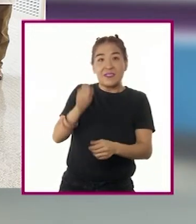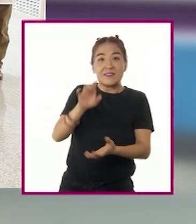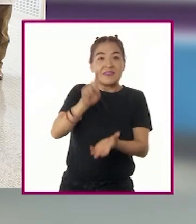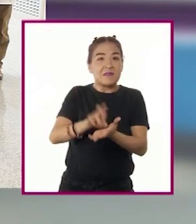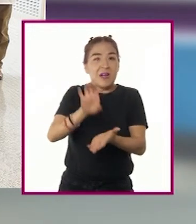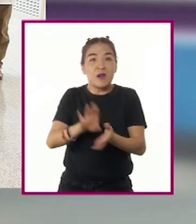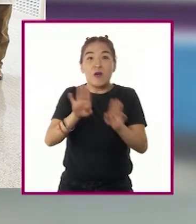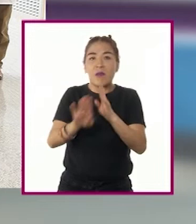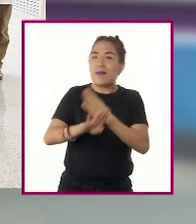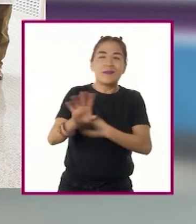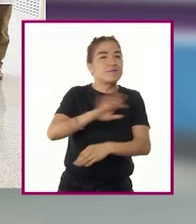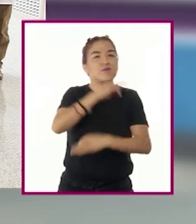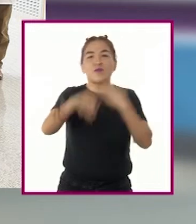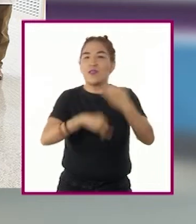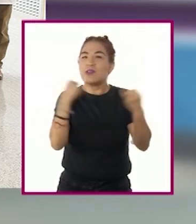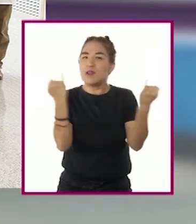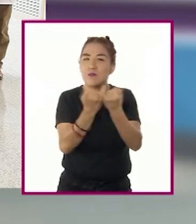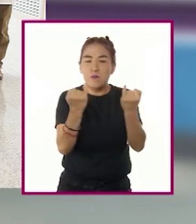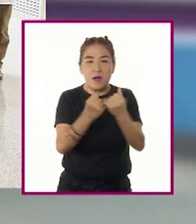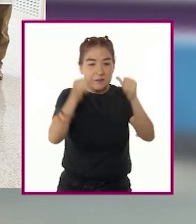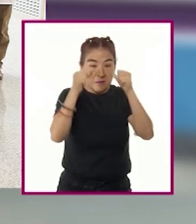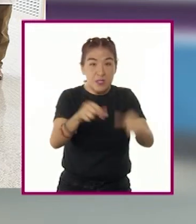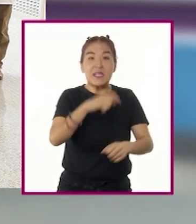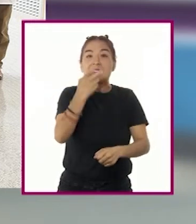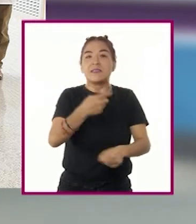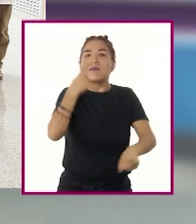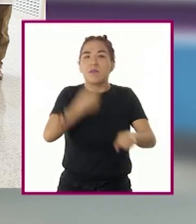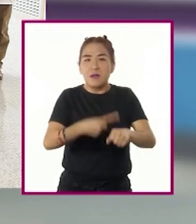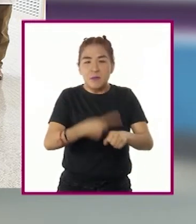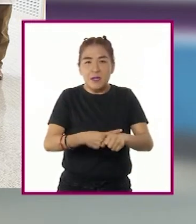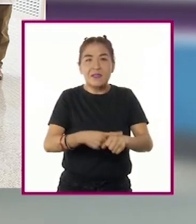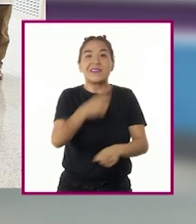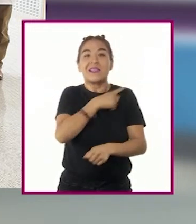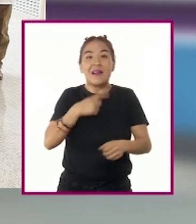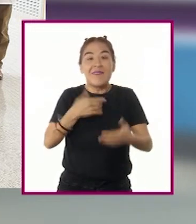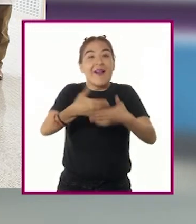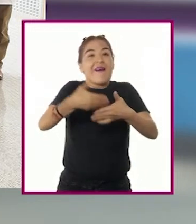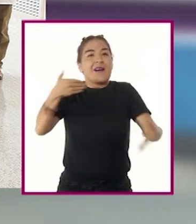de las nuevas enfermedades, no solo atendiéndolas, sino